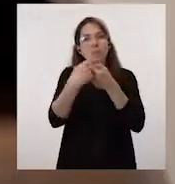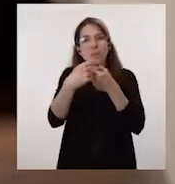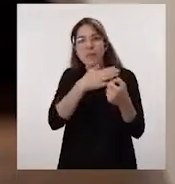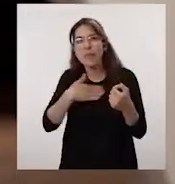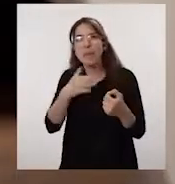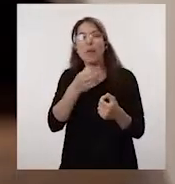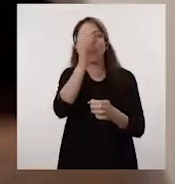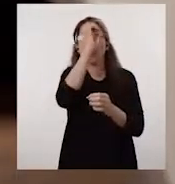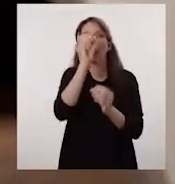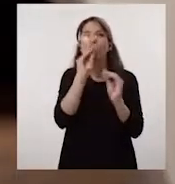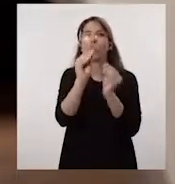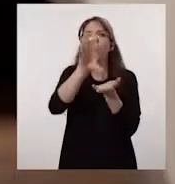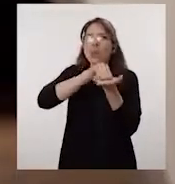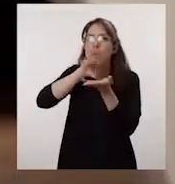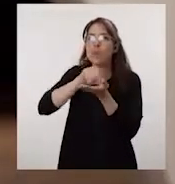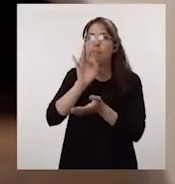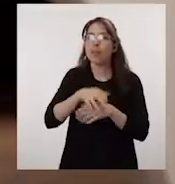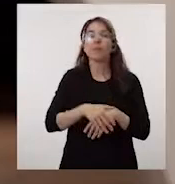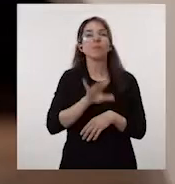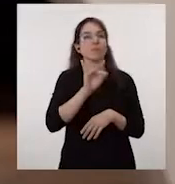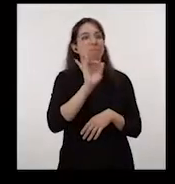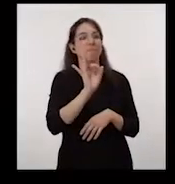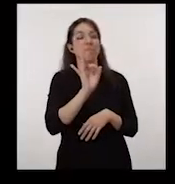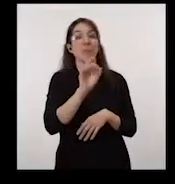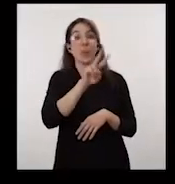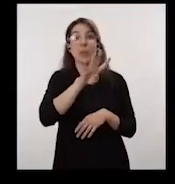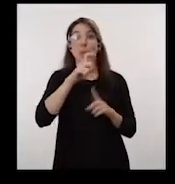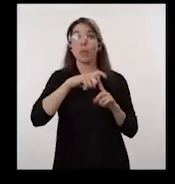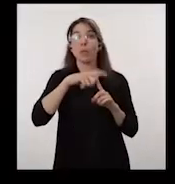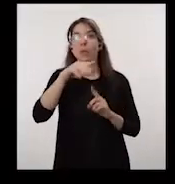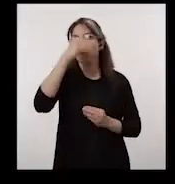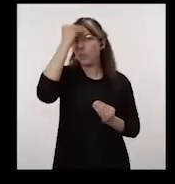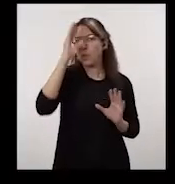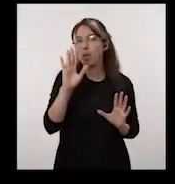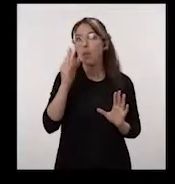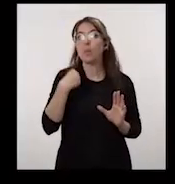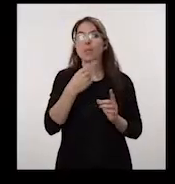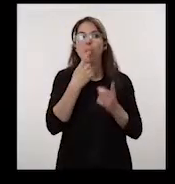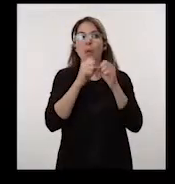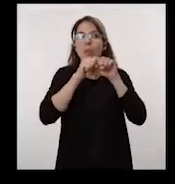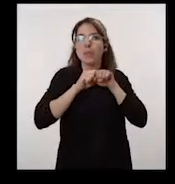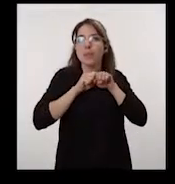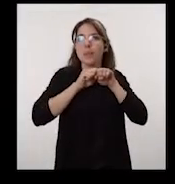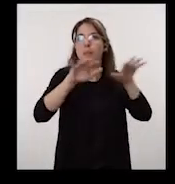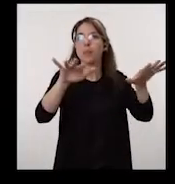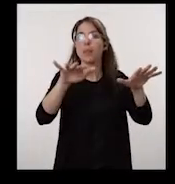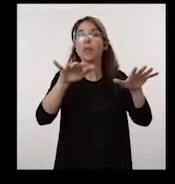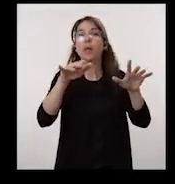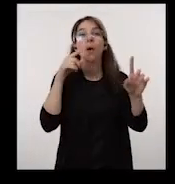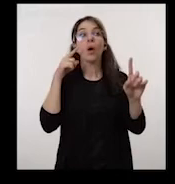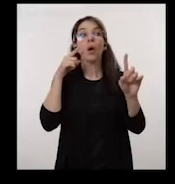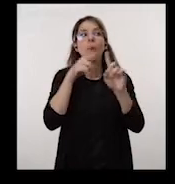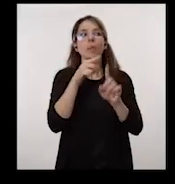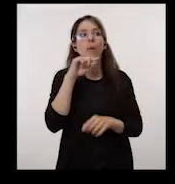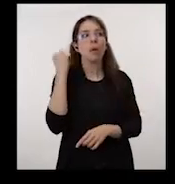contar con su opinión verdad efectivamente el 24 de mayo está previsto que se lance esta esta encuesta con la que podremos